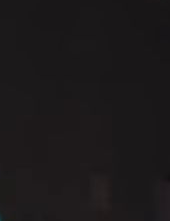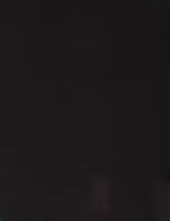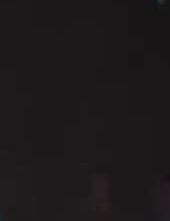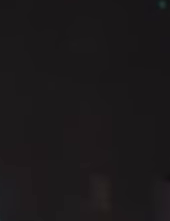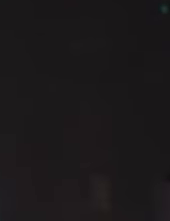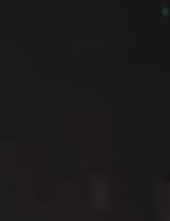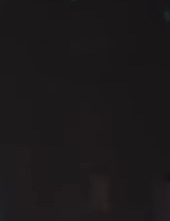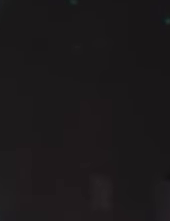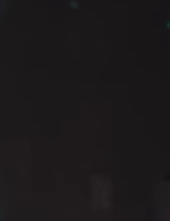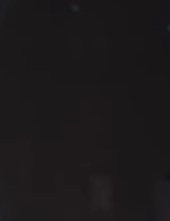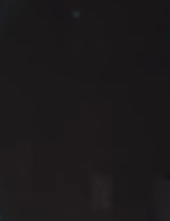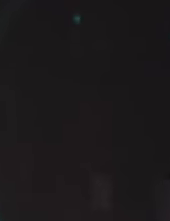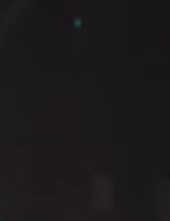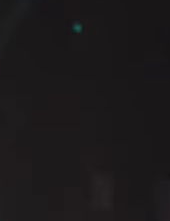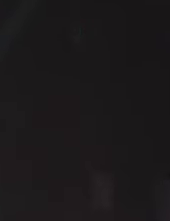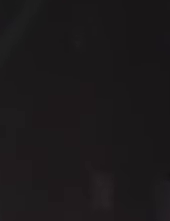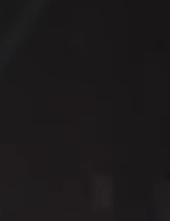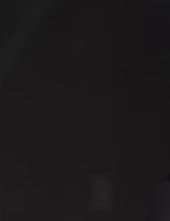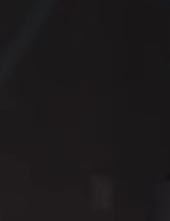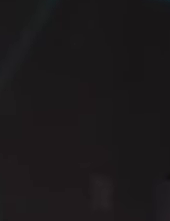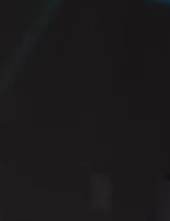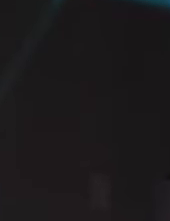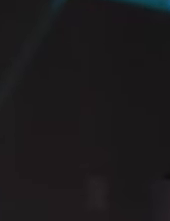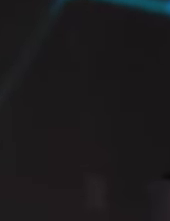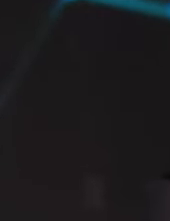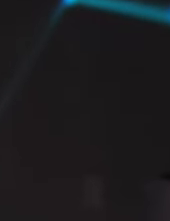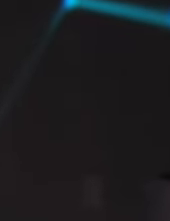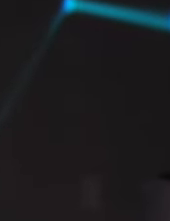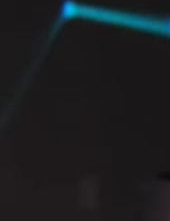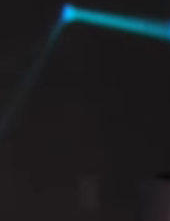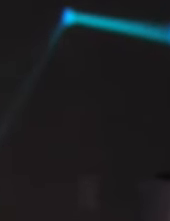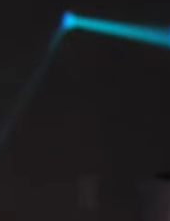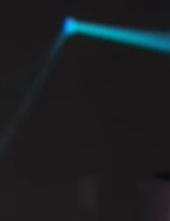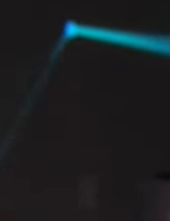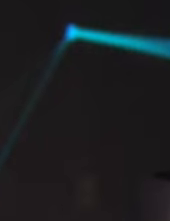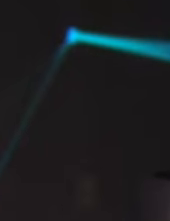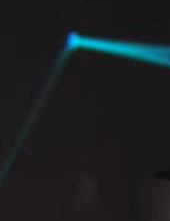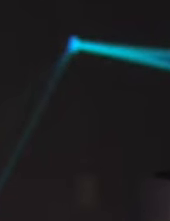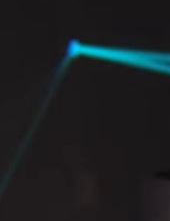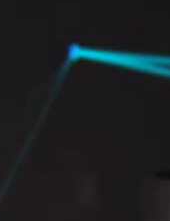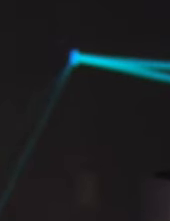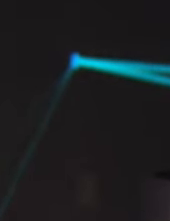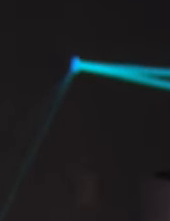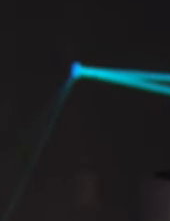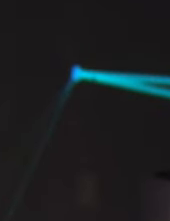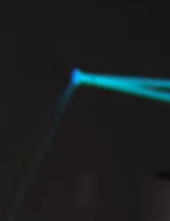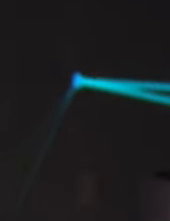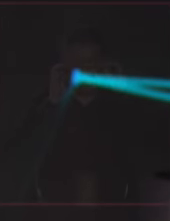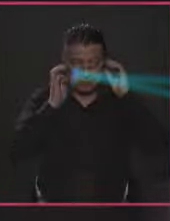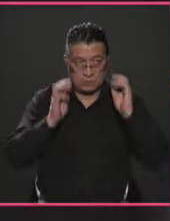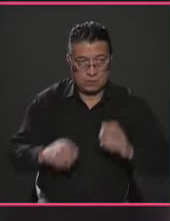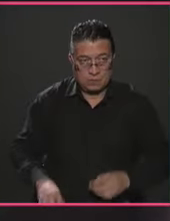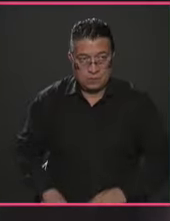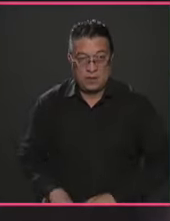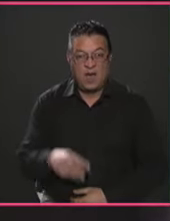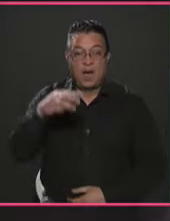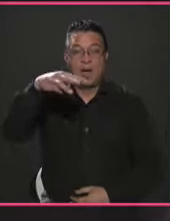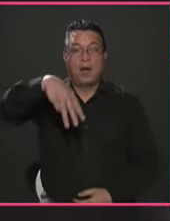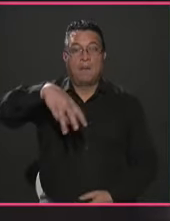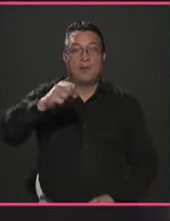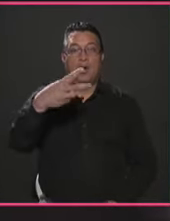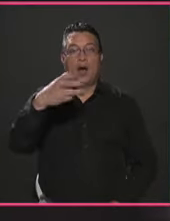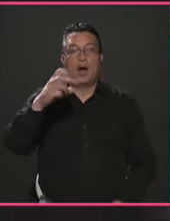cerdo durante al menos 60 días en una persona dejamos con ustedes al siguiente expositor se trata de mohamad